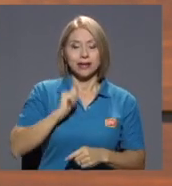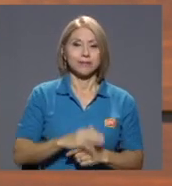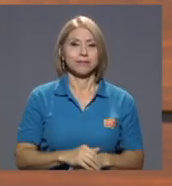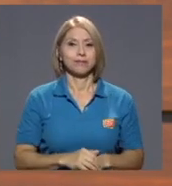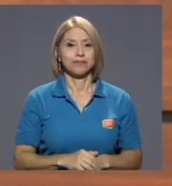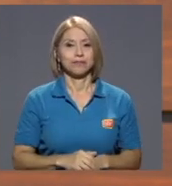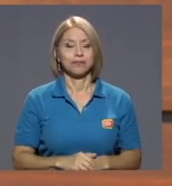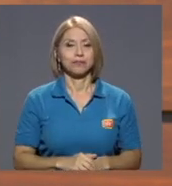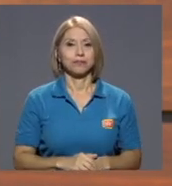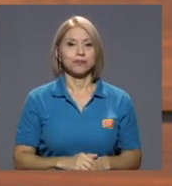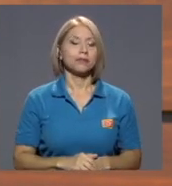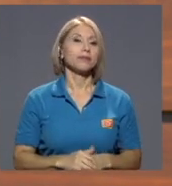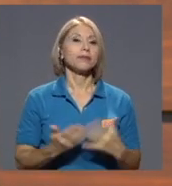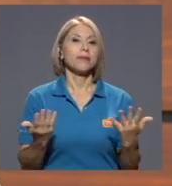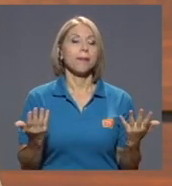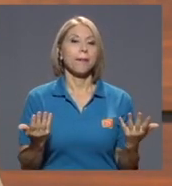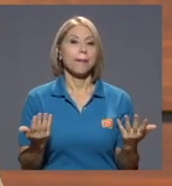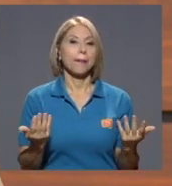la participación